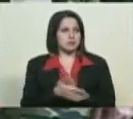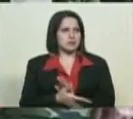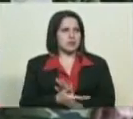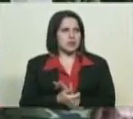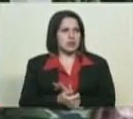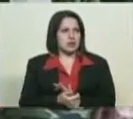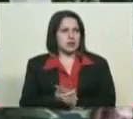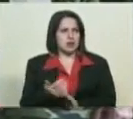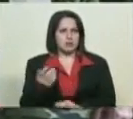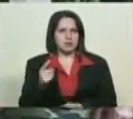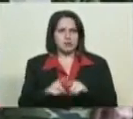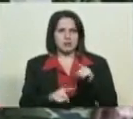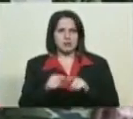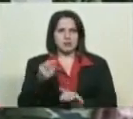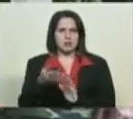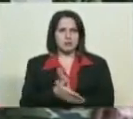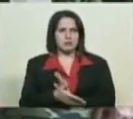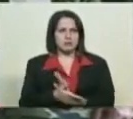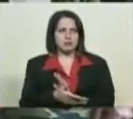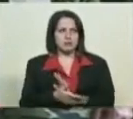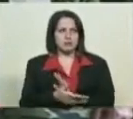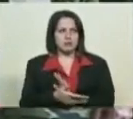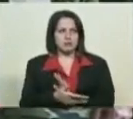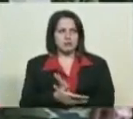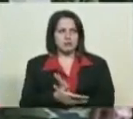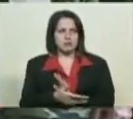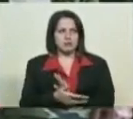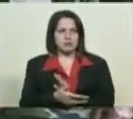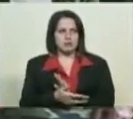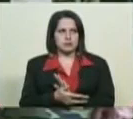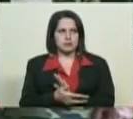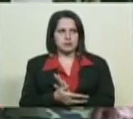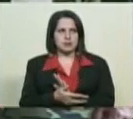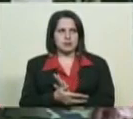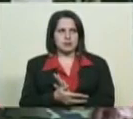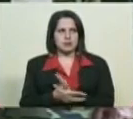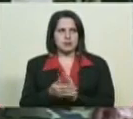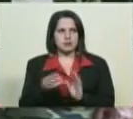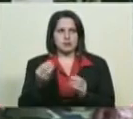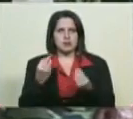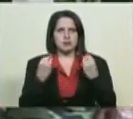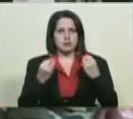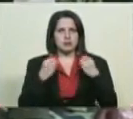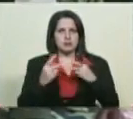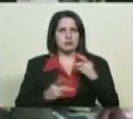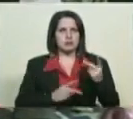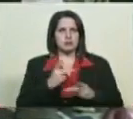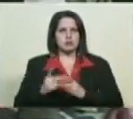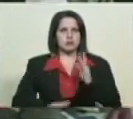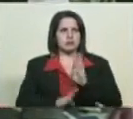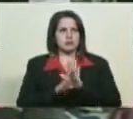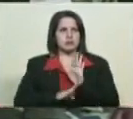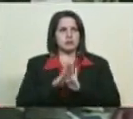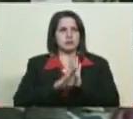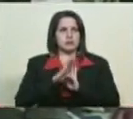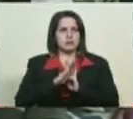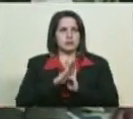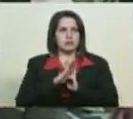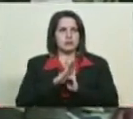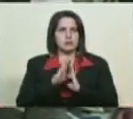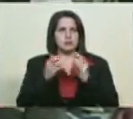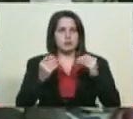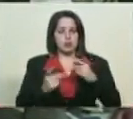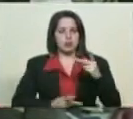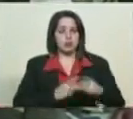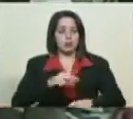nuestra intención es seguir velando por todo el desarrollo normal de este proceso electoral, que en las